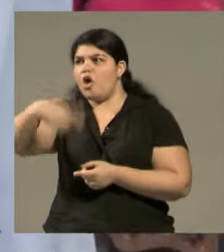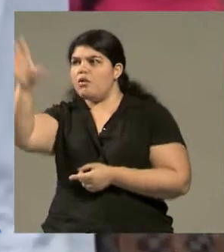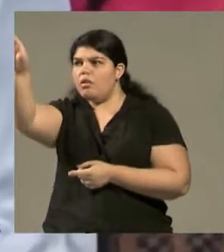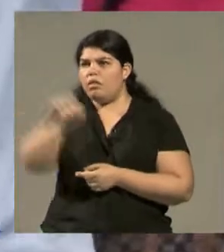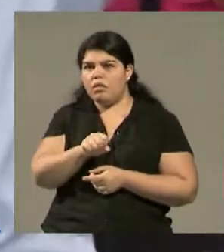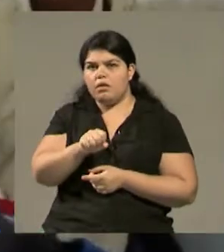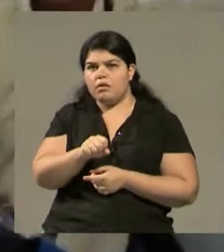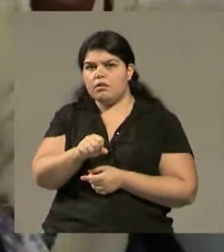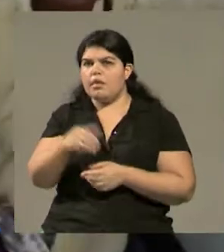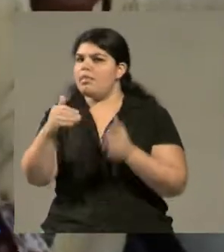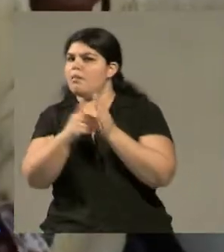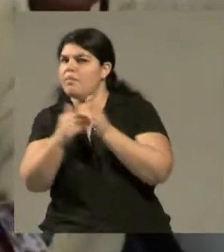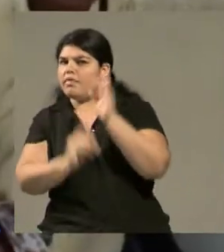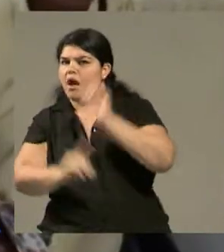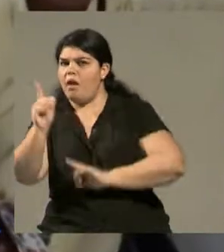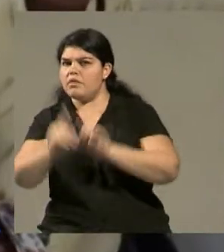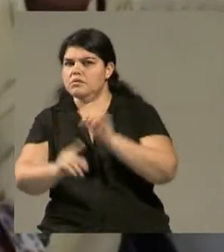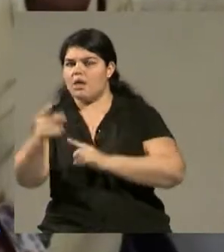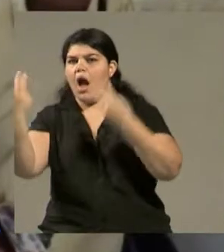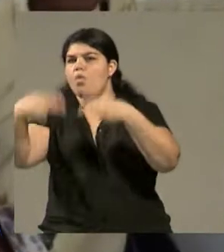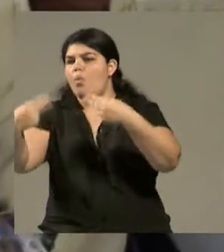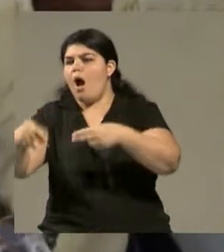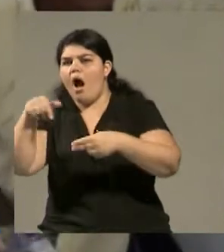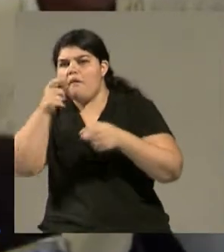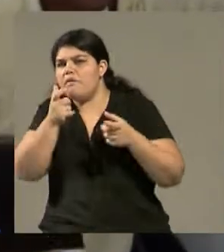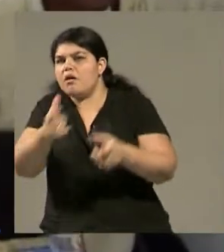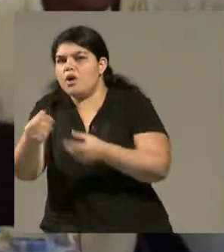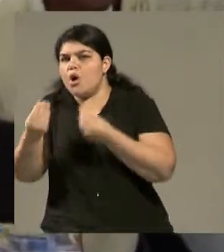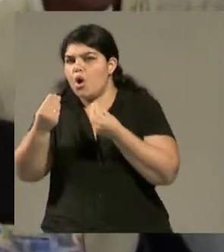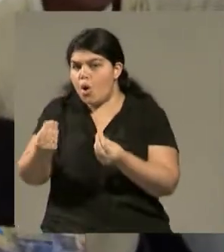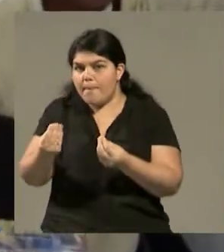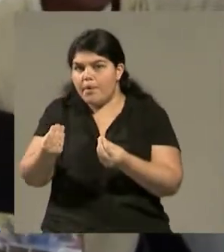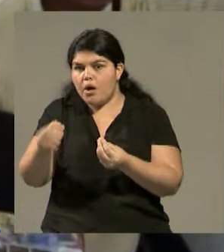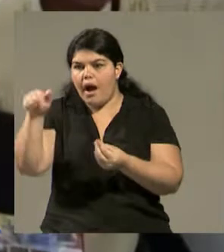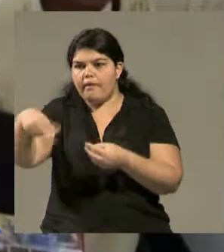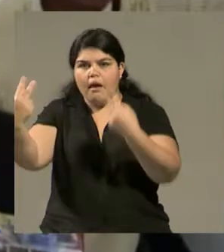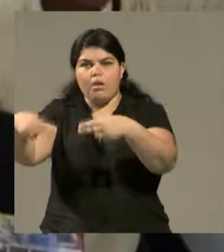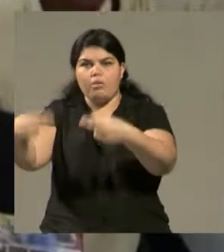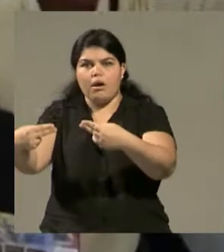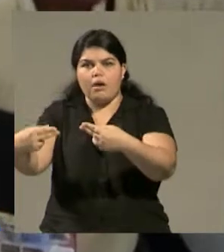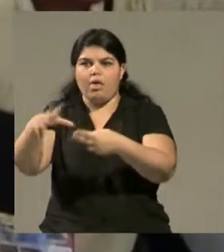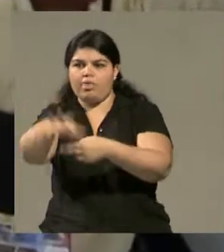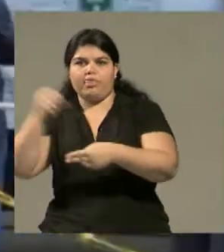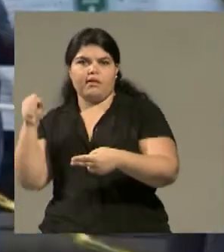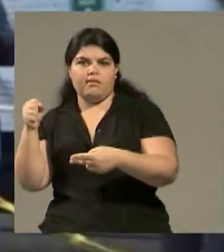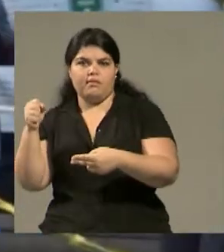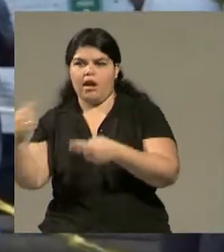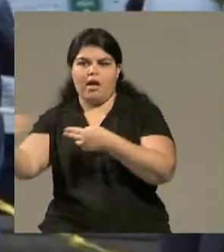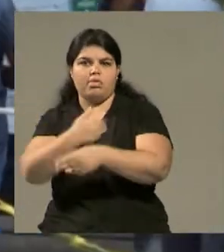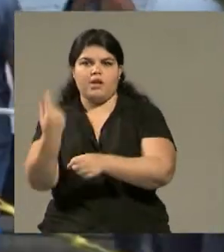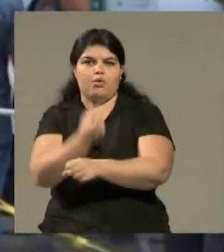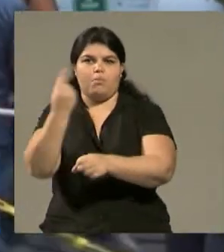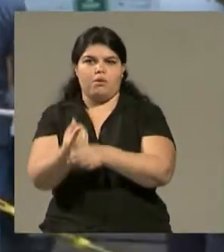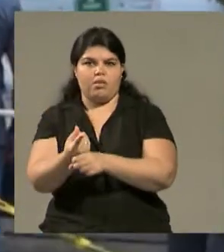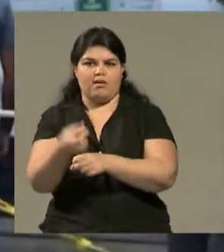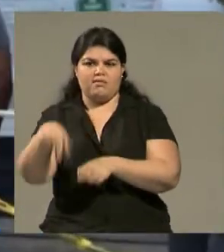dejan pasar, porque hay medicinas que han enviado de otras partes del mundo y sencillamente en las aduanas las quitan. Entonces ese es un